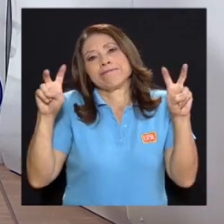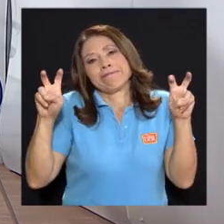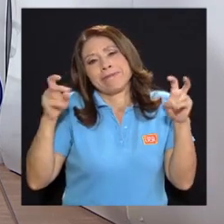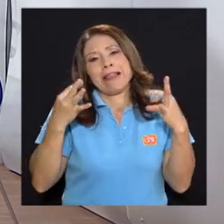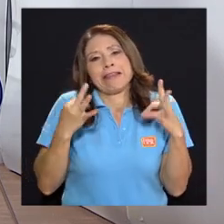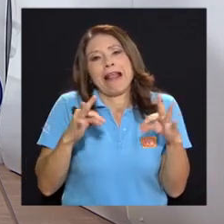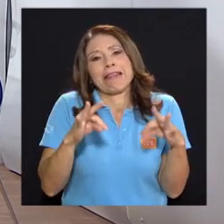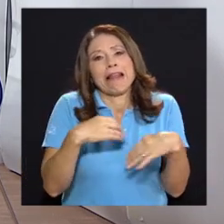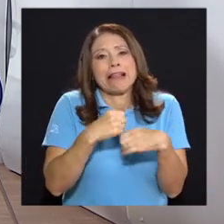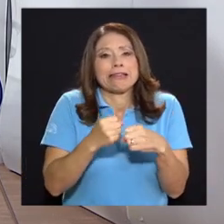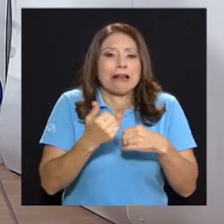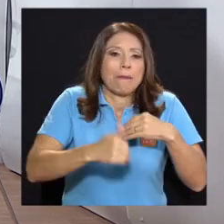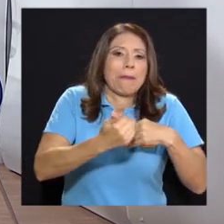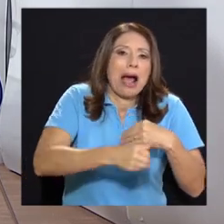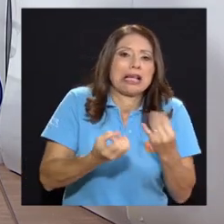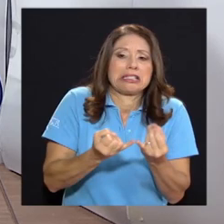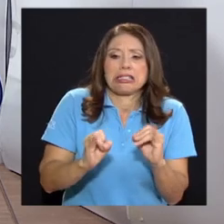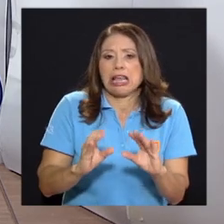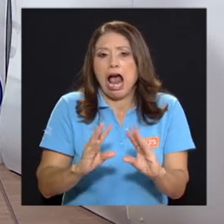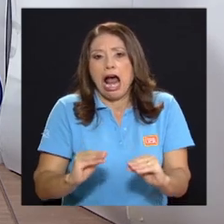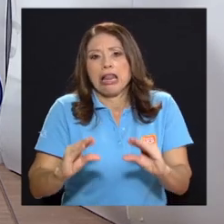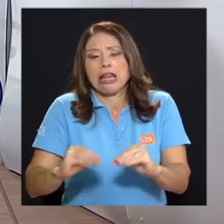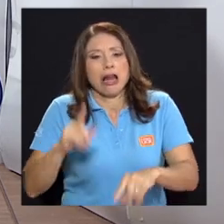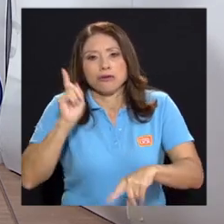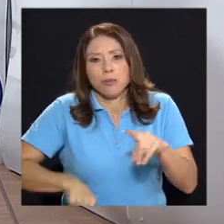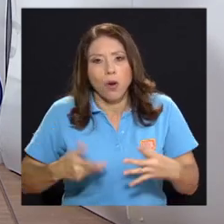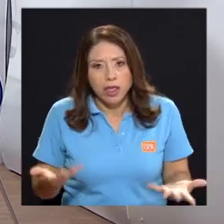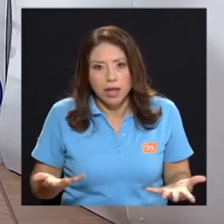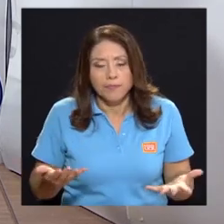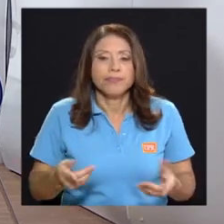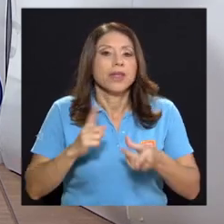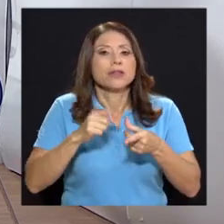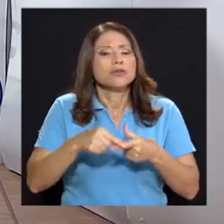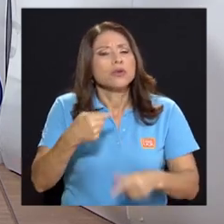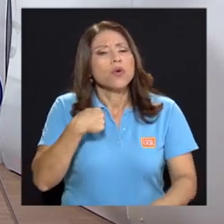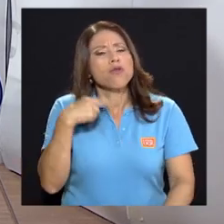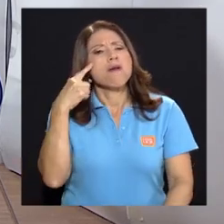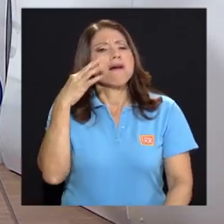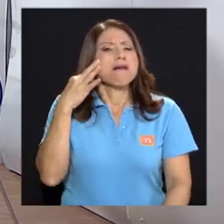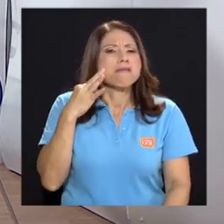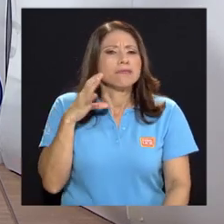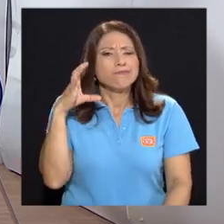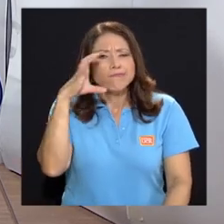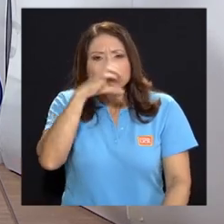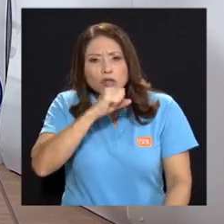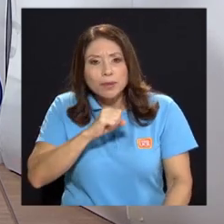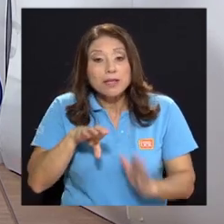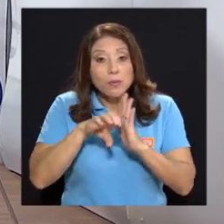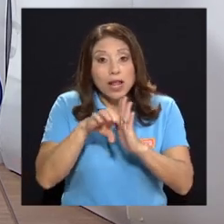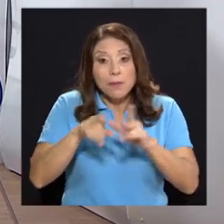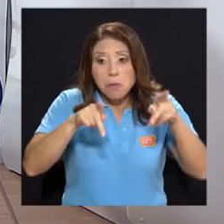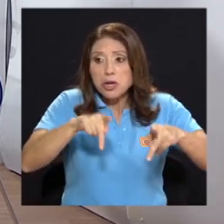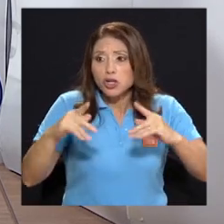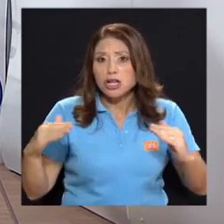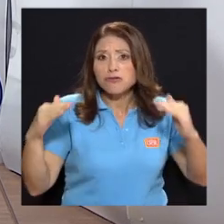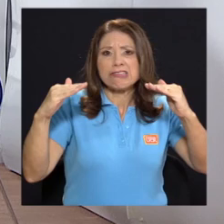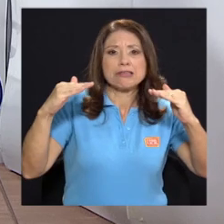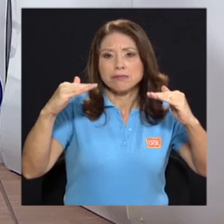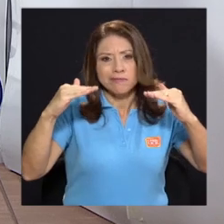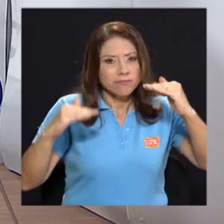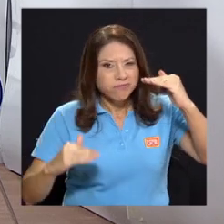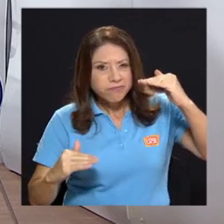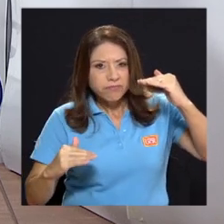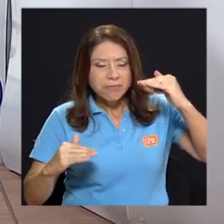harina o sea no se puede ahora si uno tiene sospechas ahí por ejemplo en el caso de desigualdad cierto costa